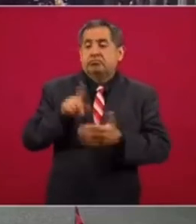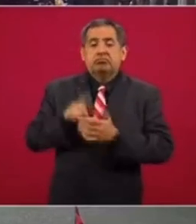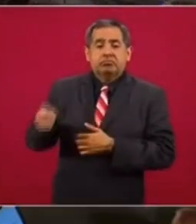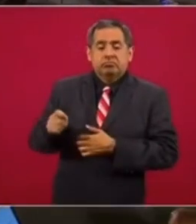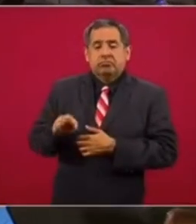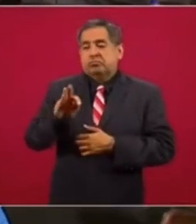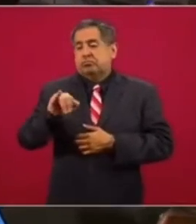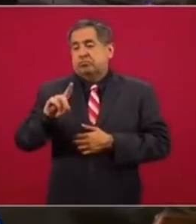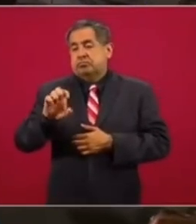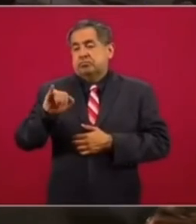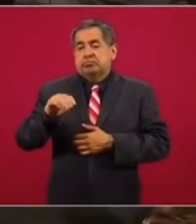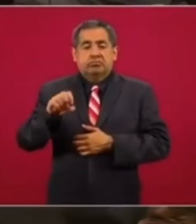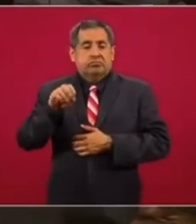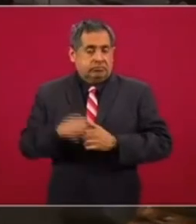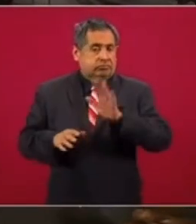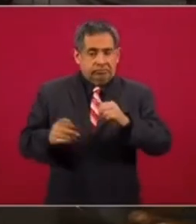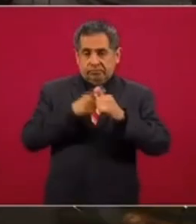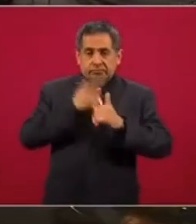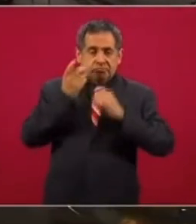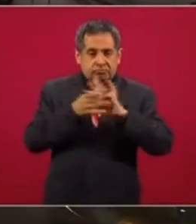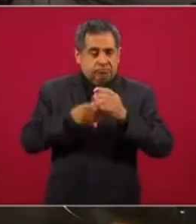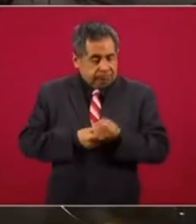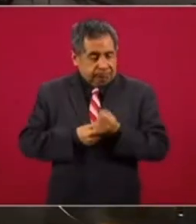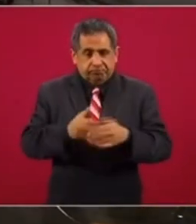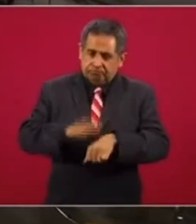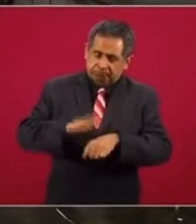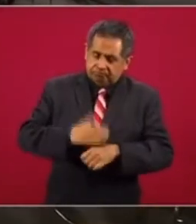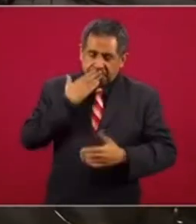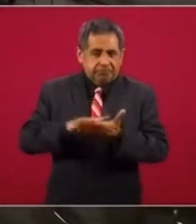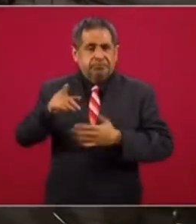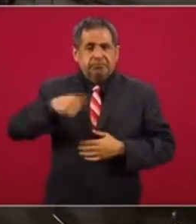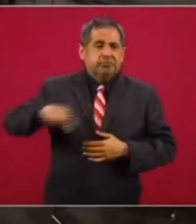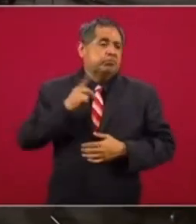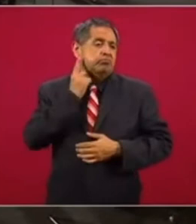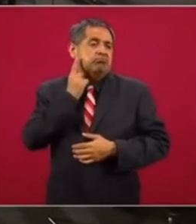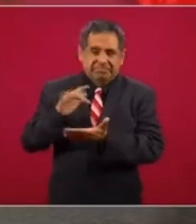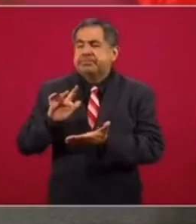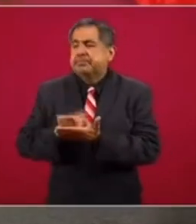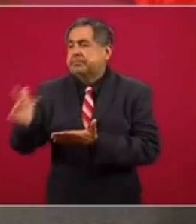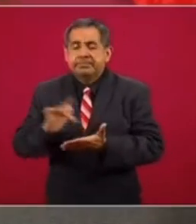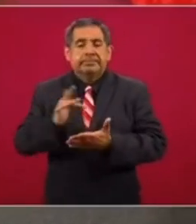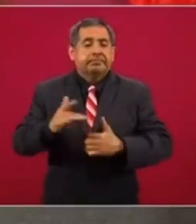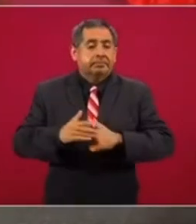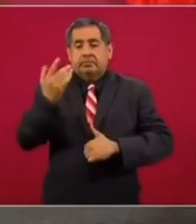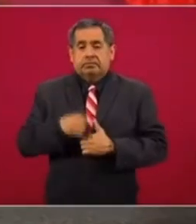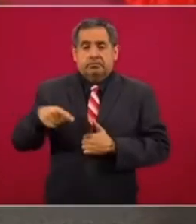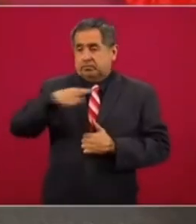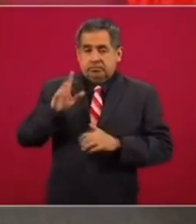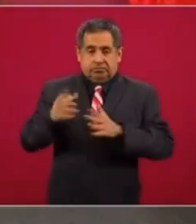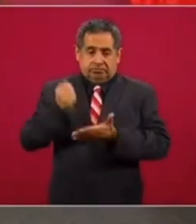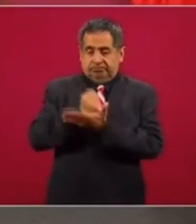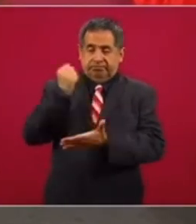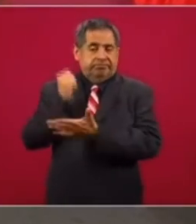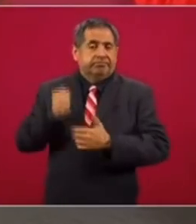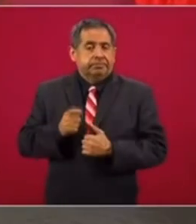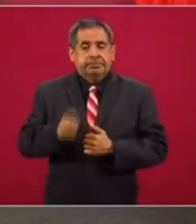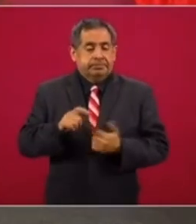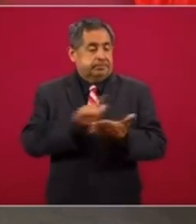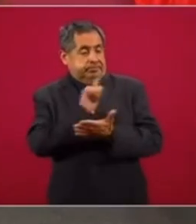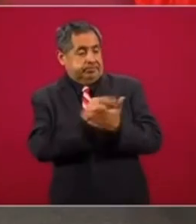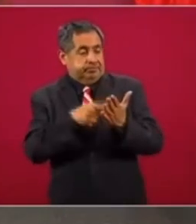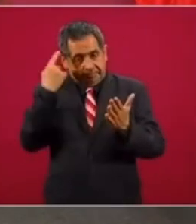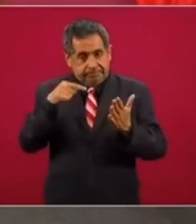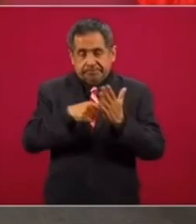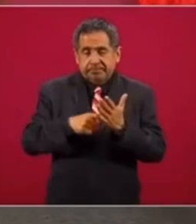Sobre los fideicomisos, primero quiero expresar mi agradecimiento a los legisladores porque se aprobó la ley